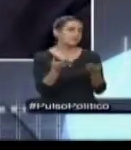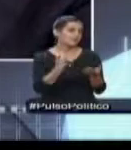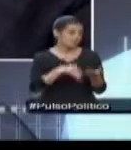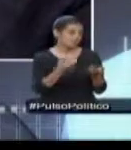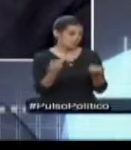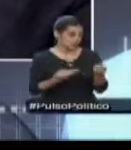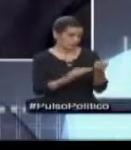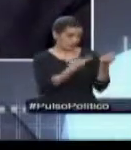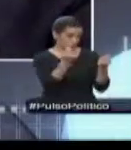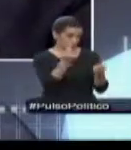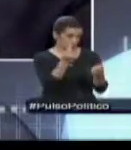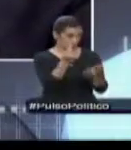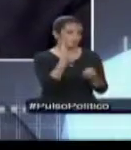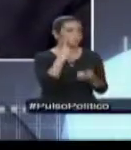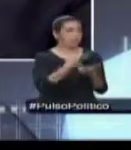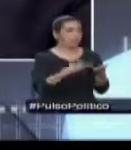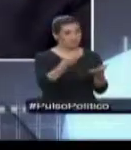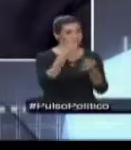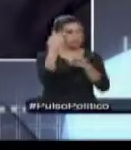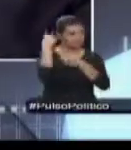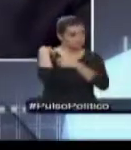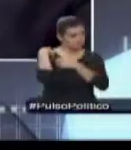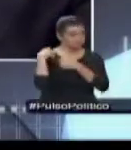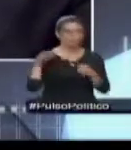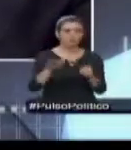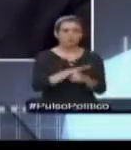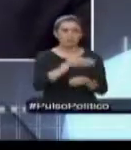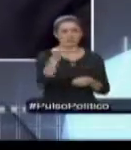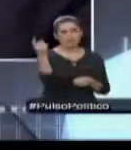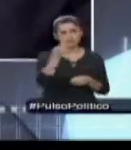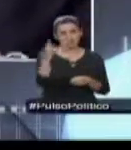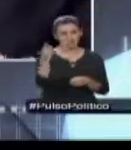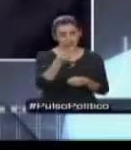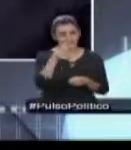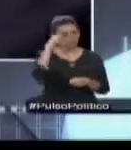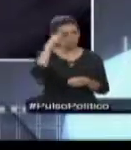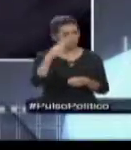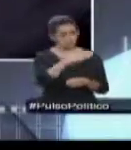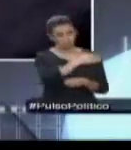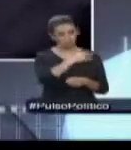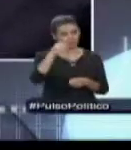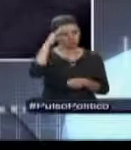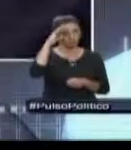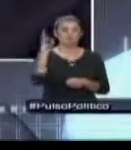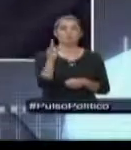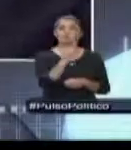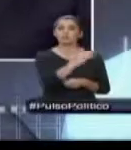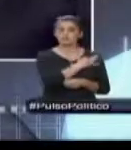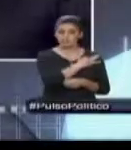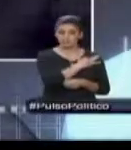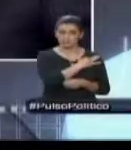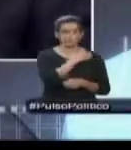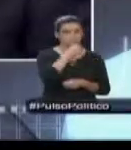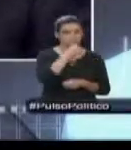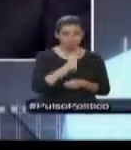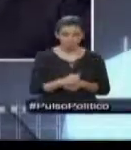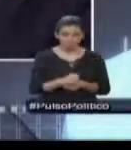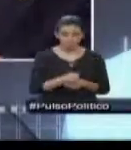para que esa garantía satisfaga las aspiraciones de policías y militares jubilados